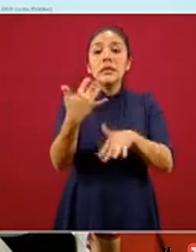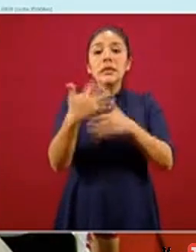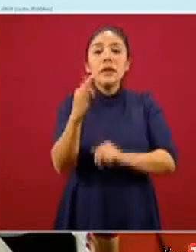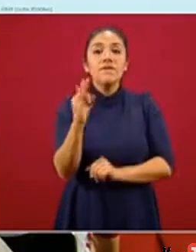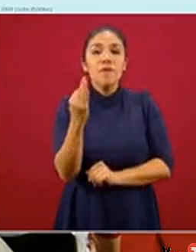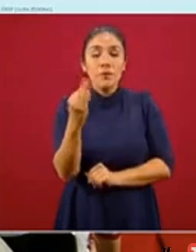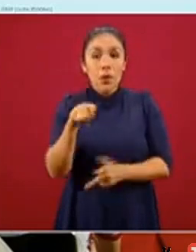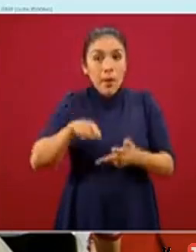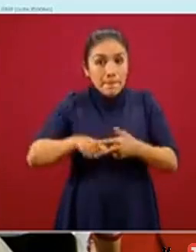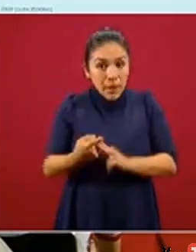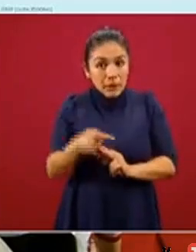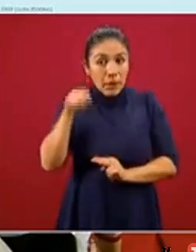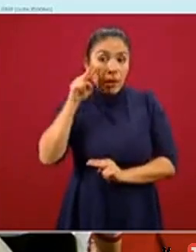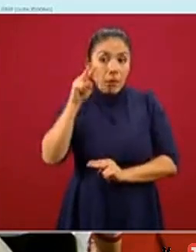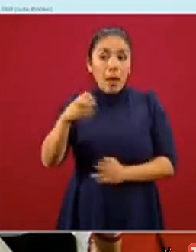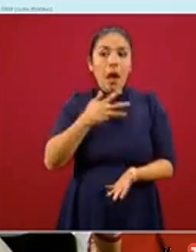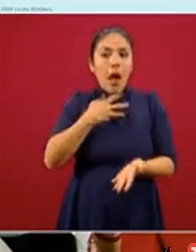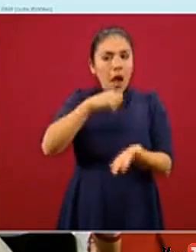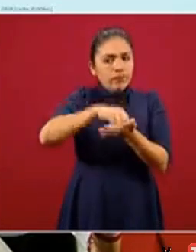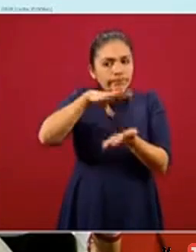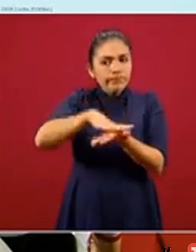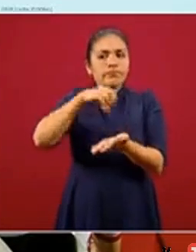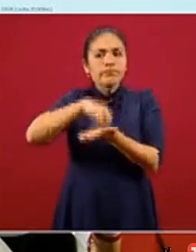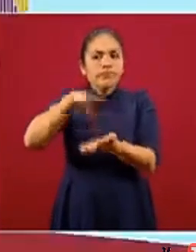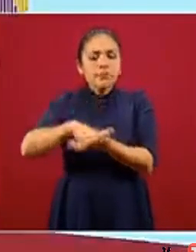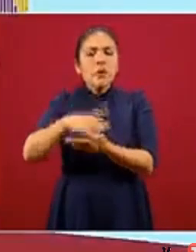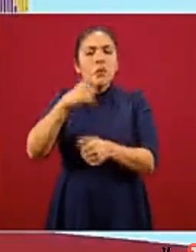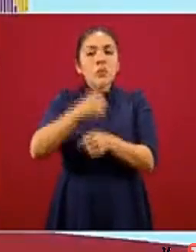febrero y tenemos aquí registrado los